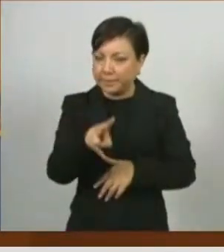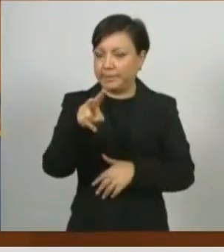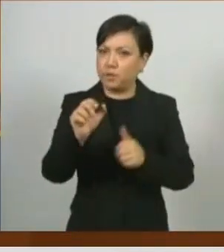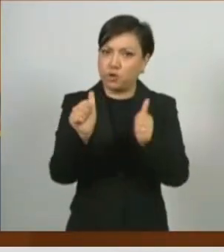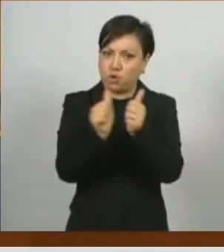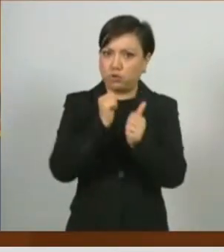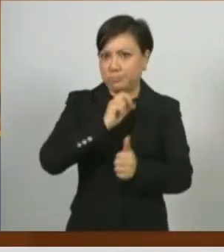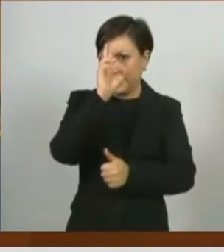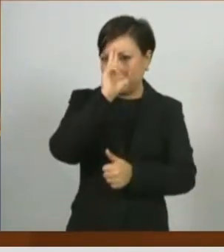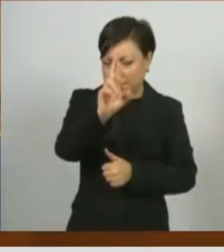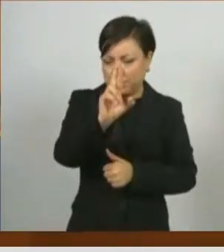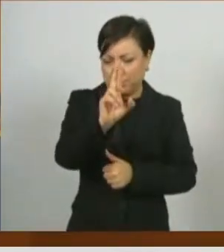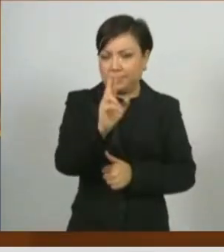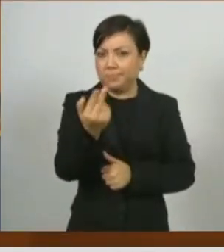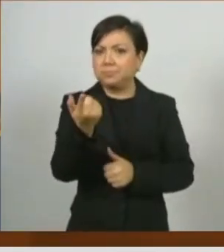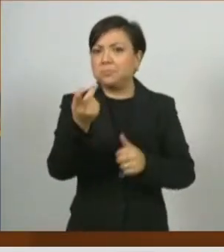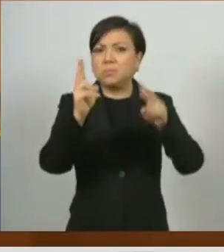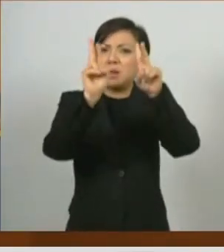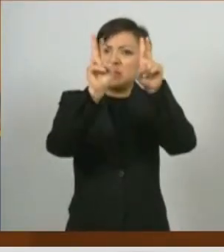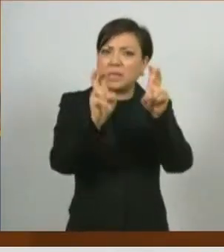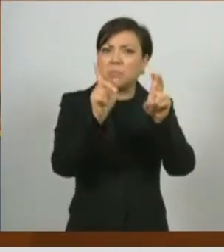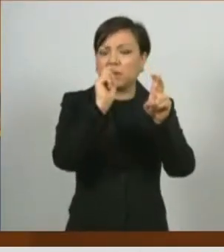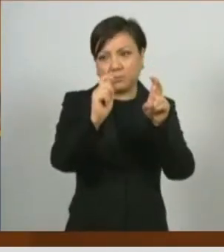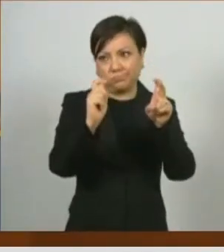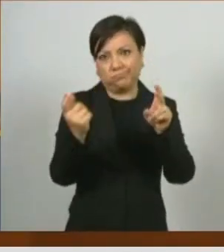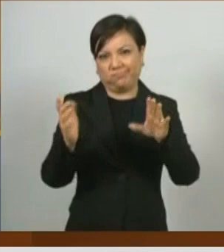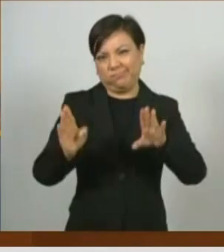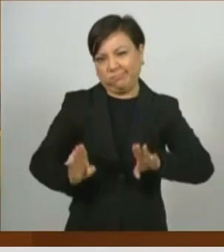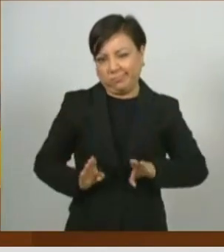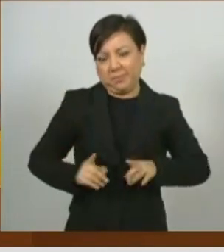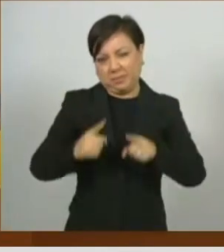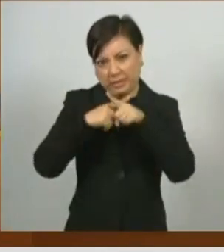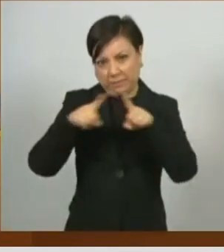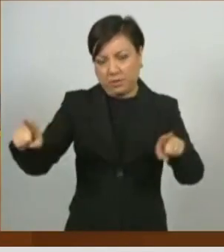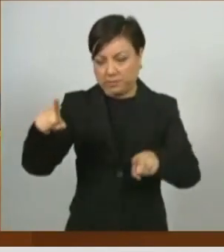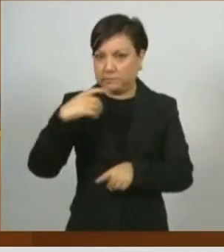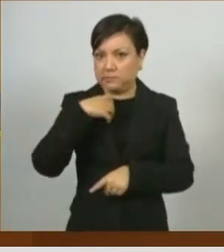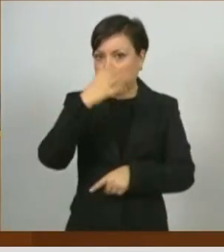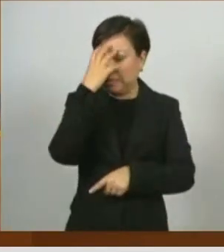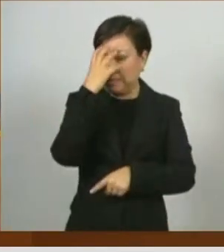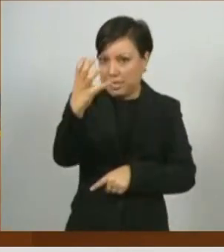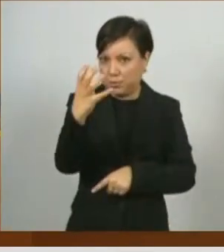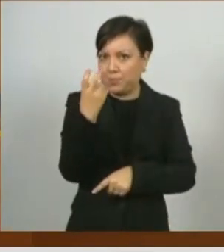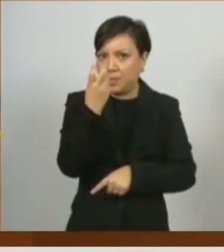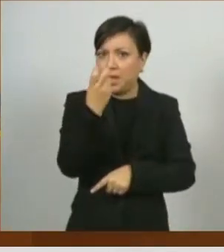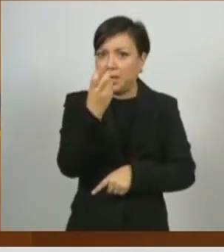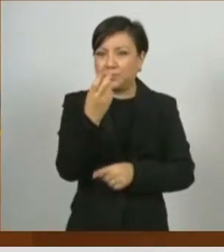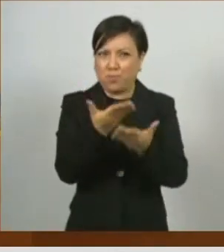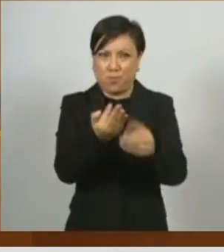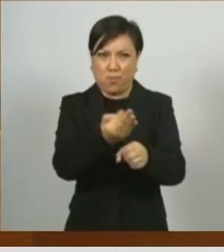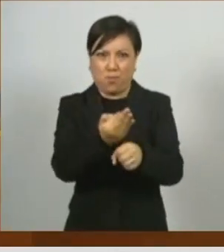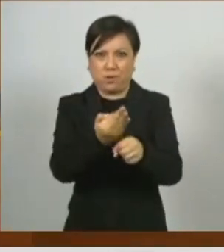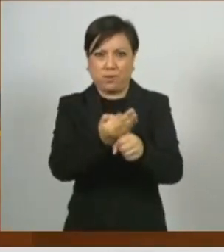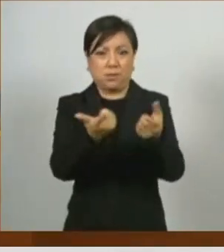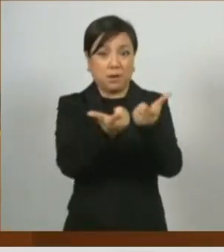diferente por un tema serio qué está pasando el gremio médico